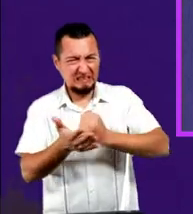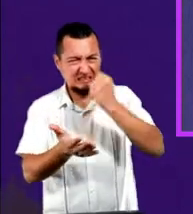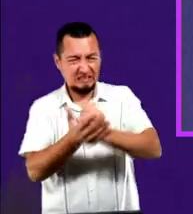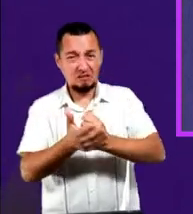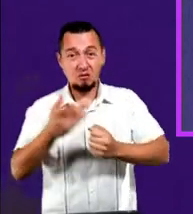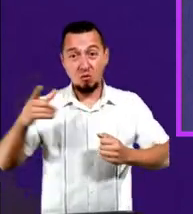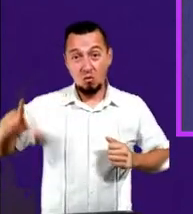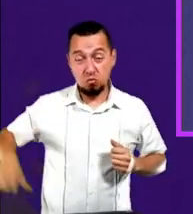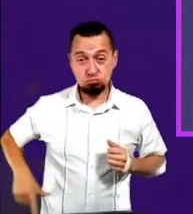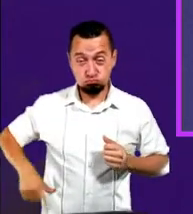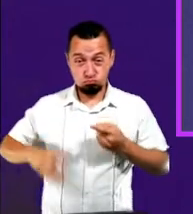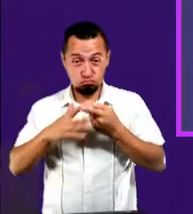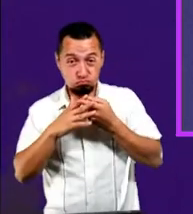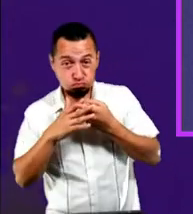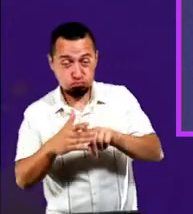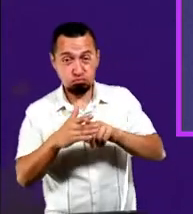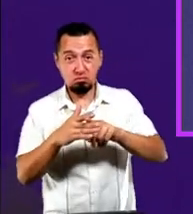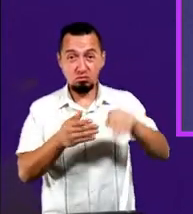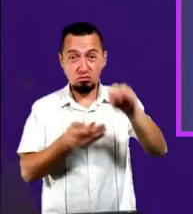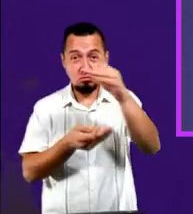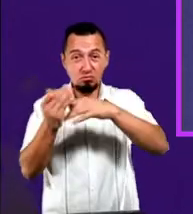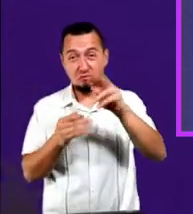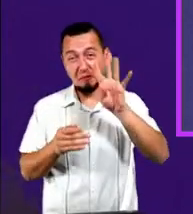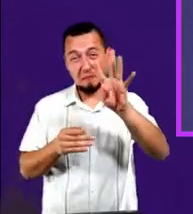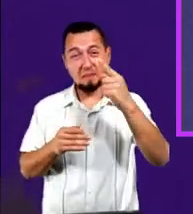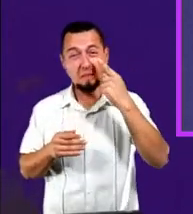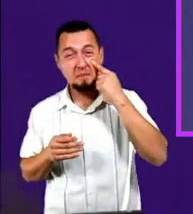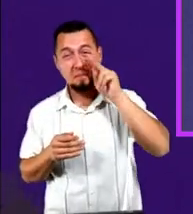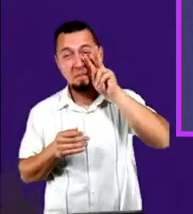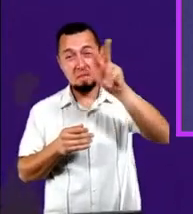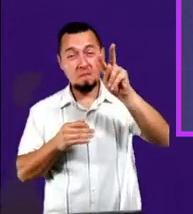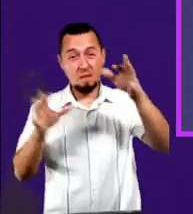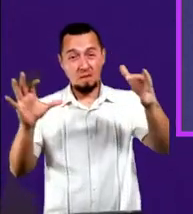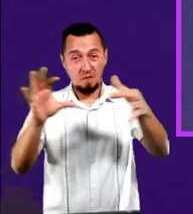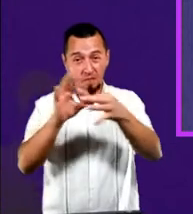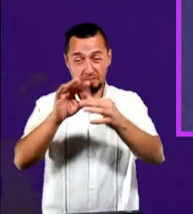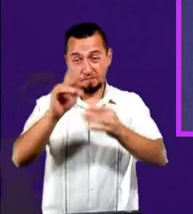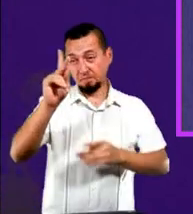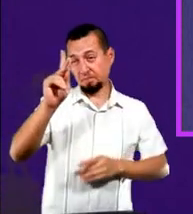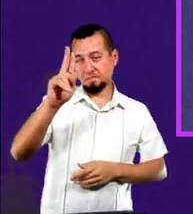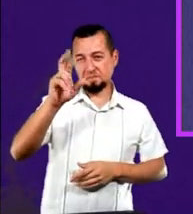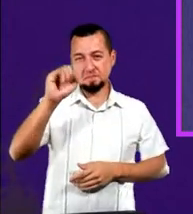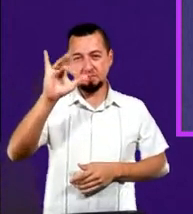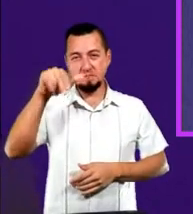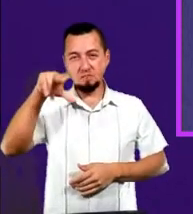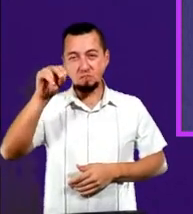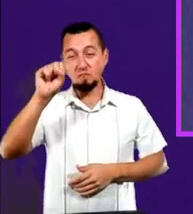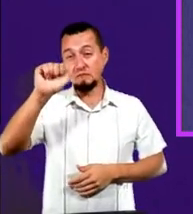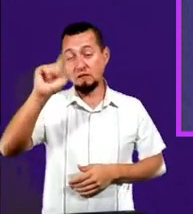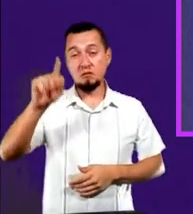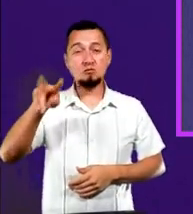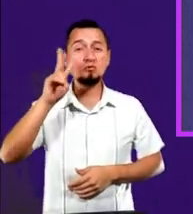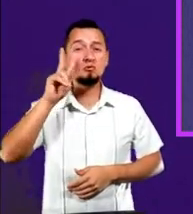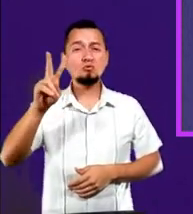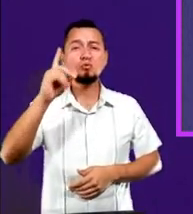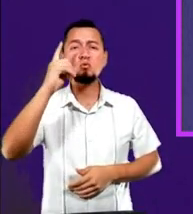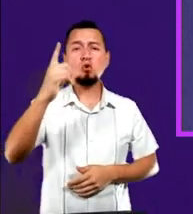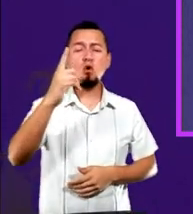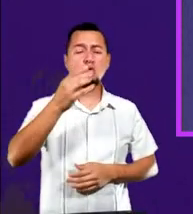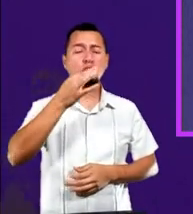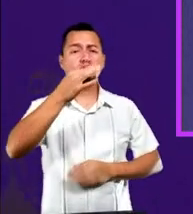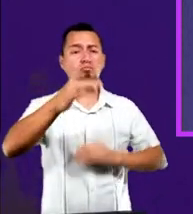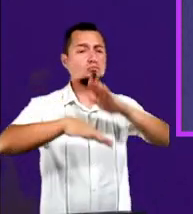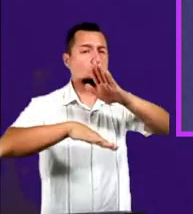la visión de Prisciliano Sánchez. Solo dio un informe y la única visión optimista que